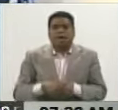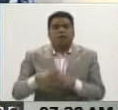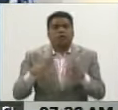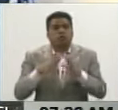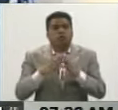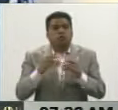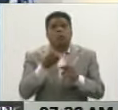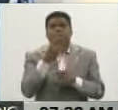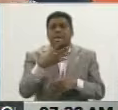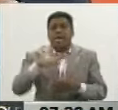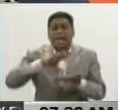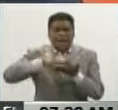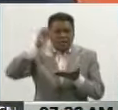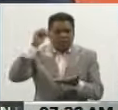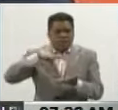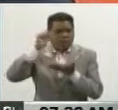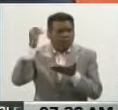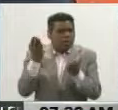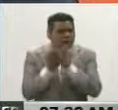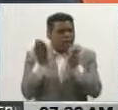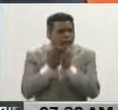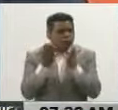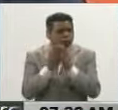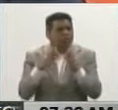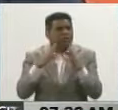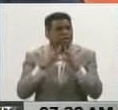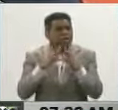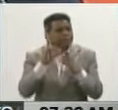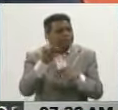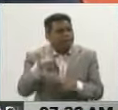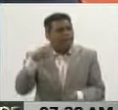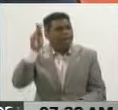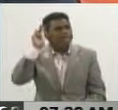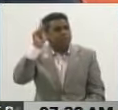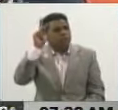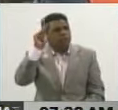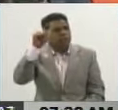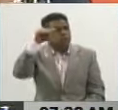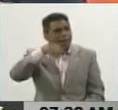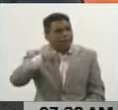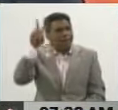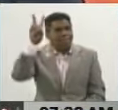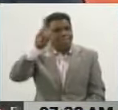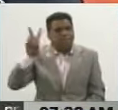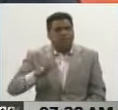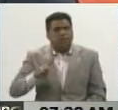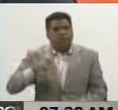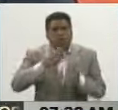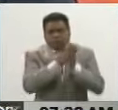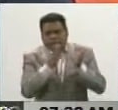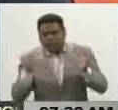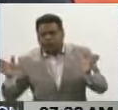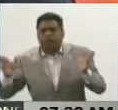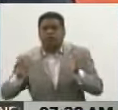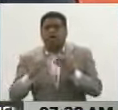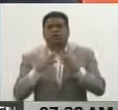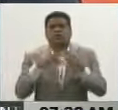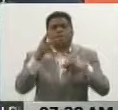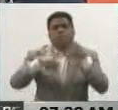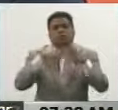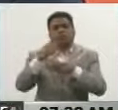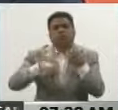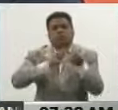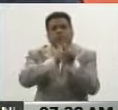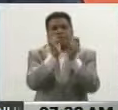país. Nosotros en este año escolar estamos extendiendo el proceso de transformación curricular